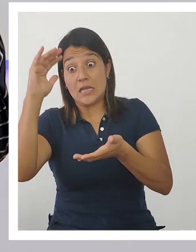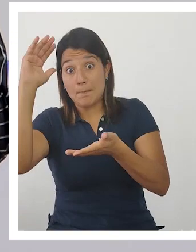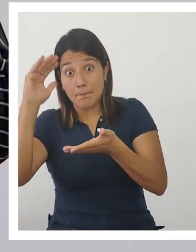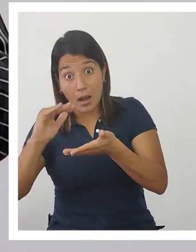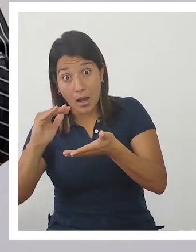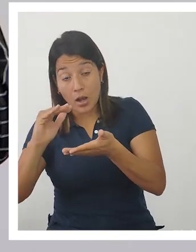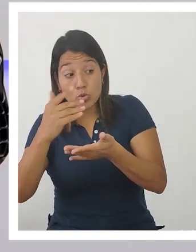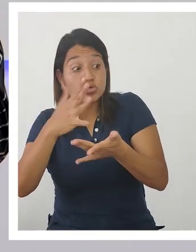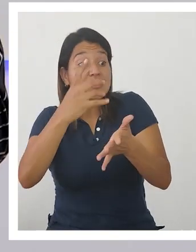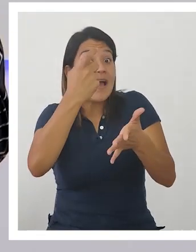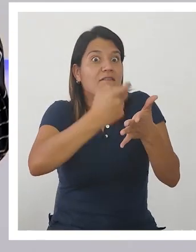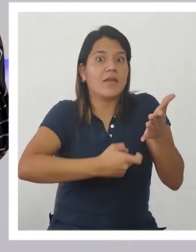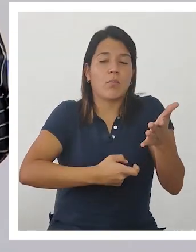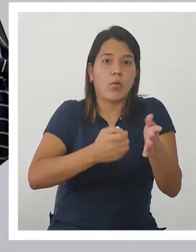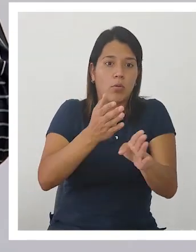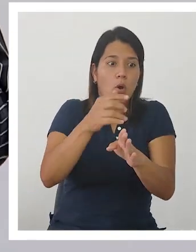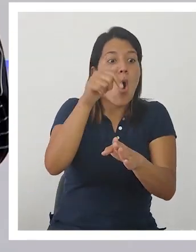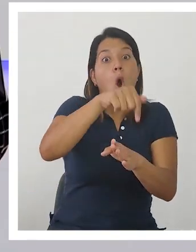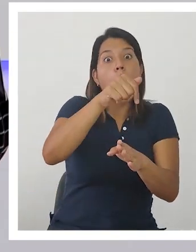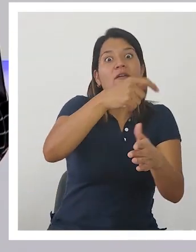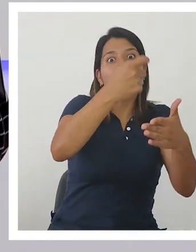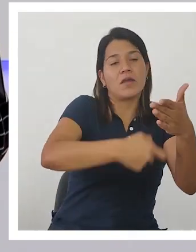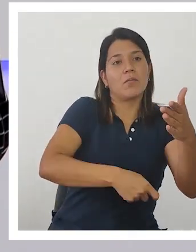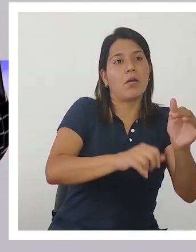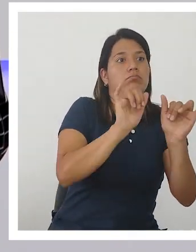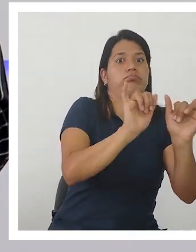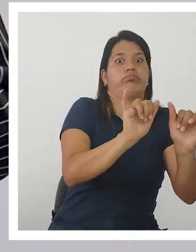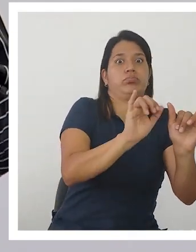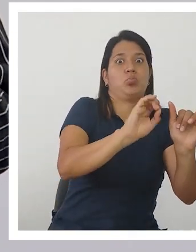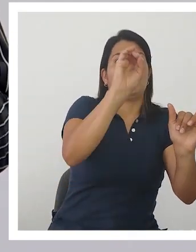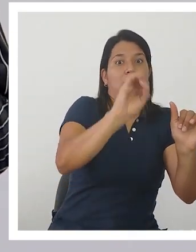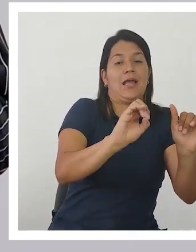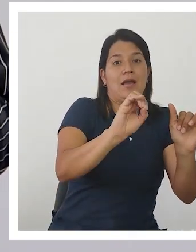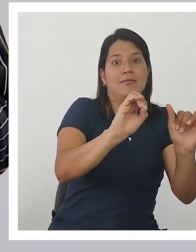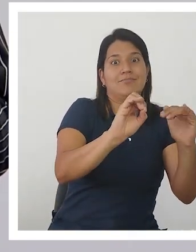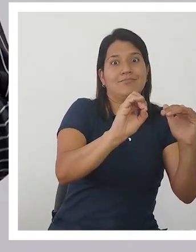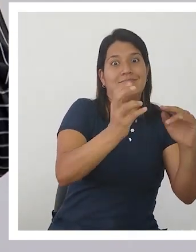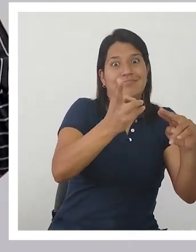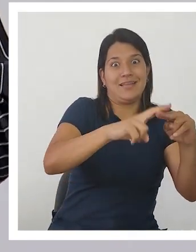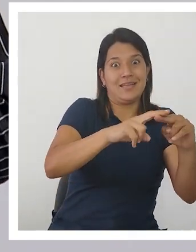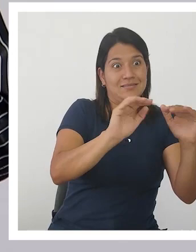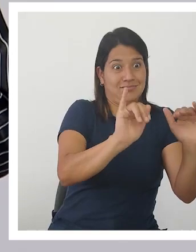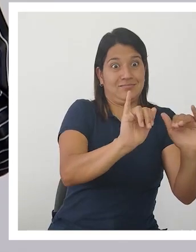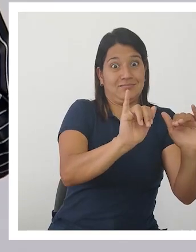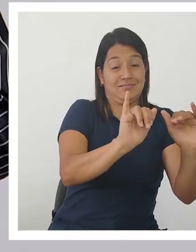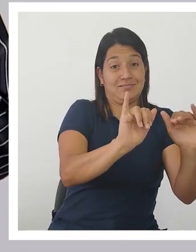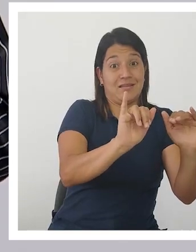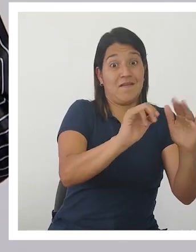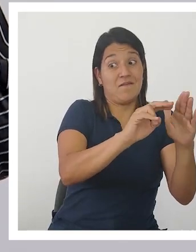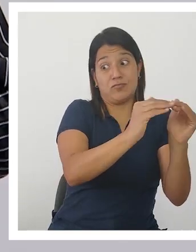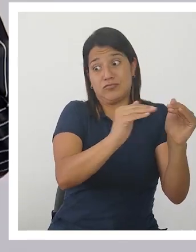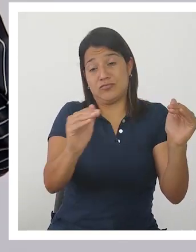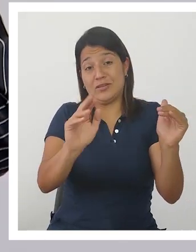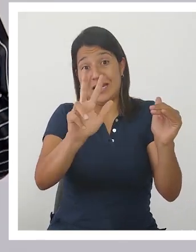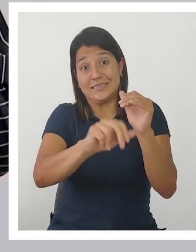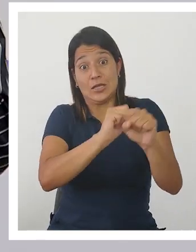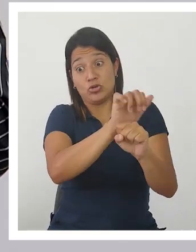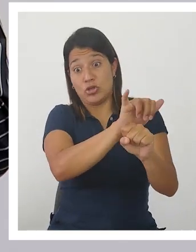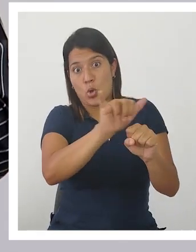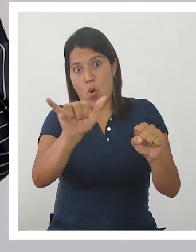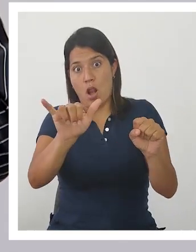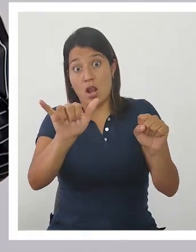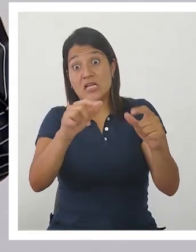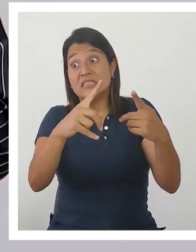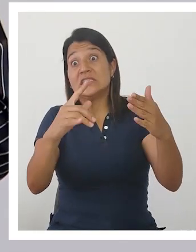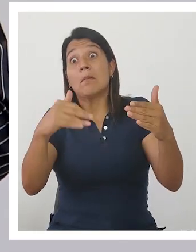razón la ABC. Nadie quiere sacar un préstamo en este momento bajo esas condiciones. 1. Número 2, recordemos que si la tasa